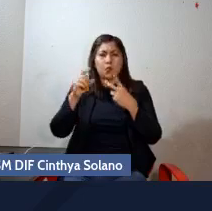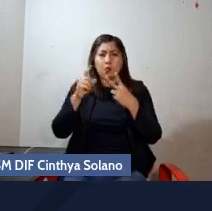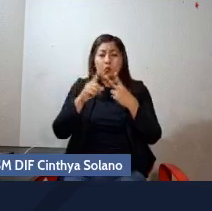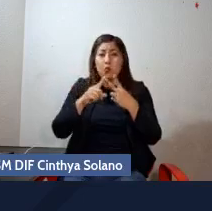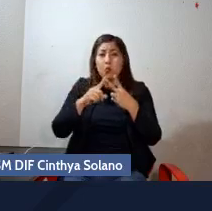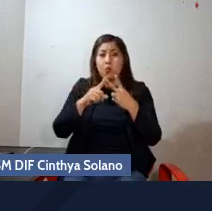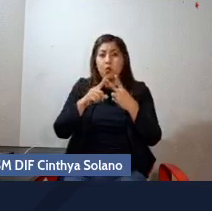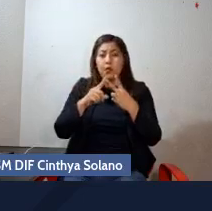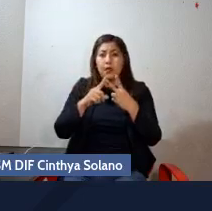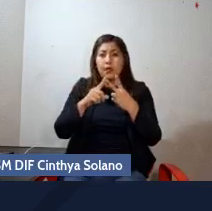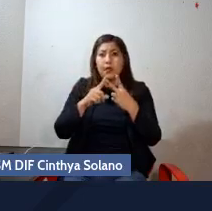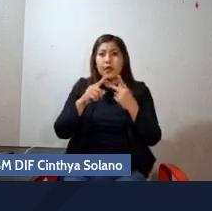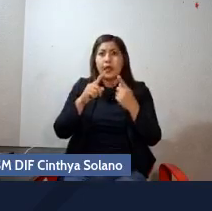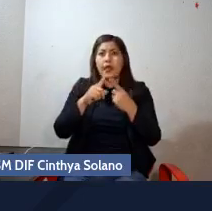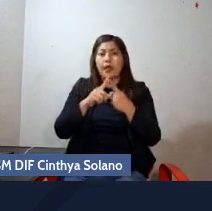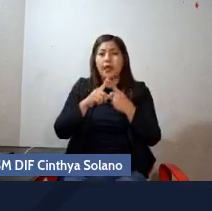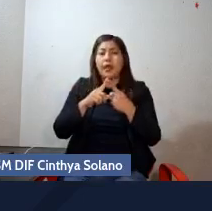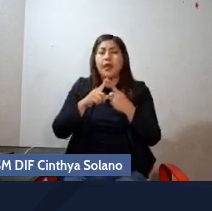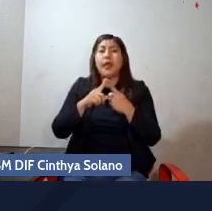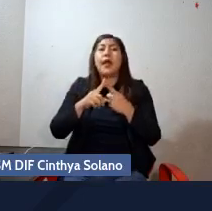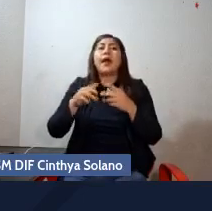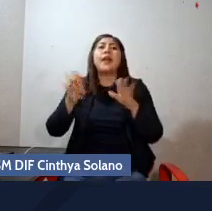cuándo, al dónde.